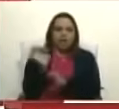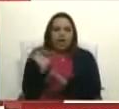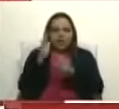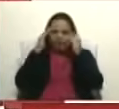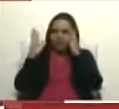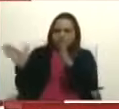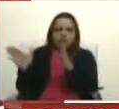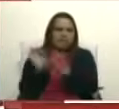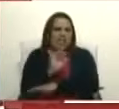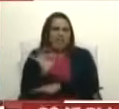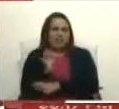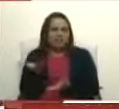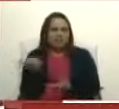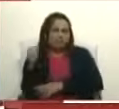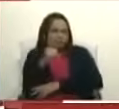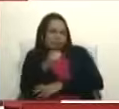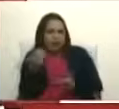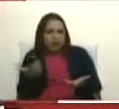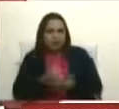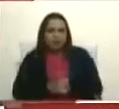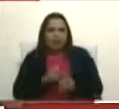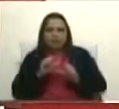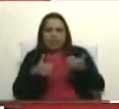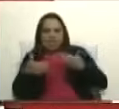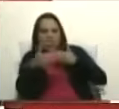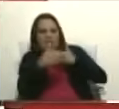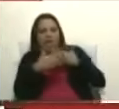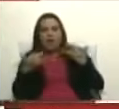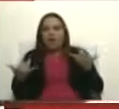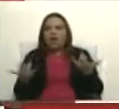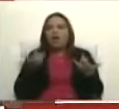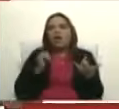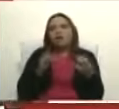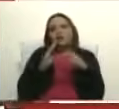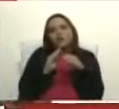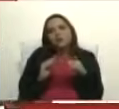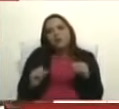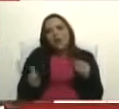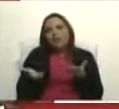Nadie. Comenzó amenazando, ahora está conciliador.